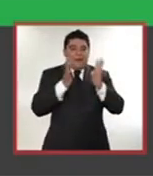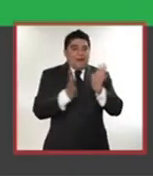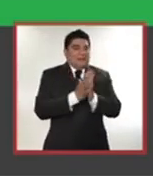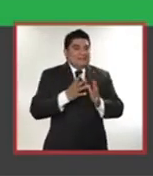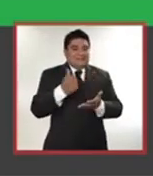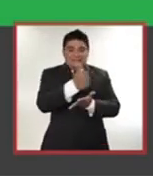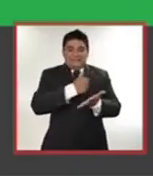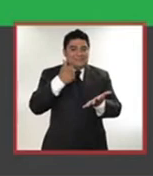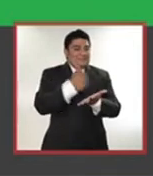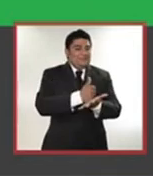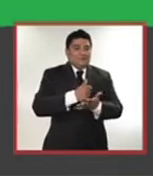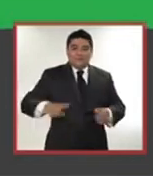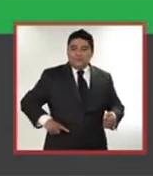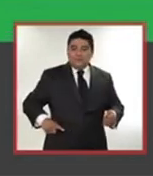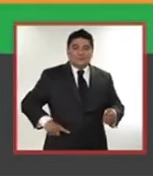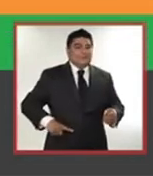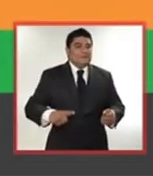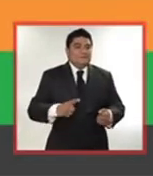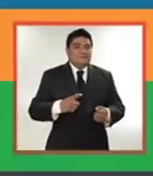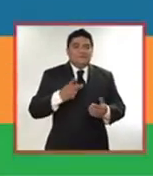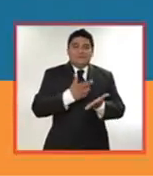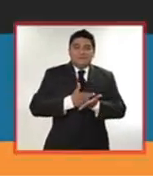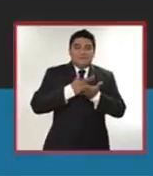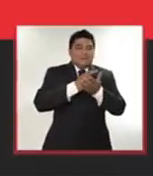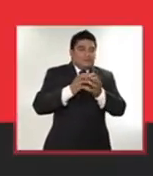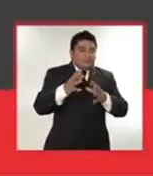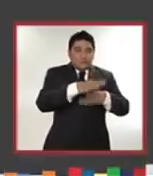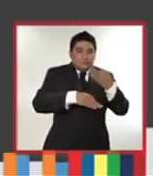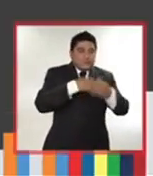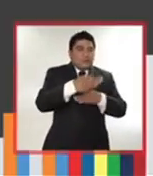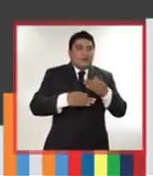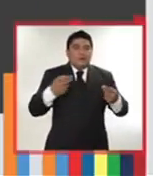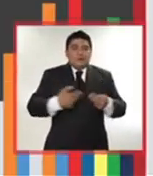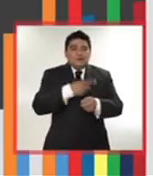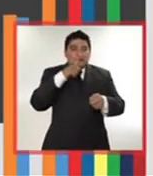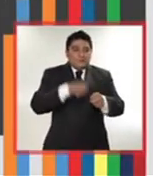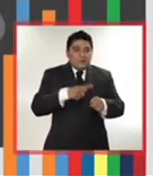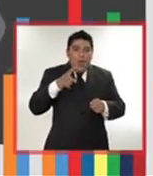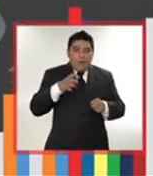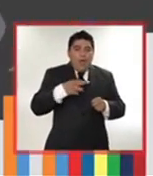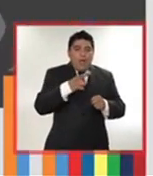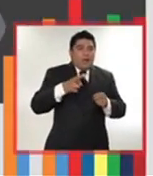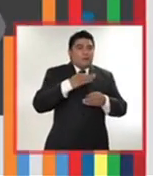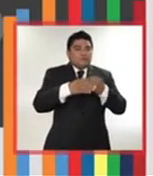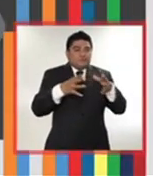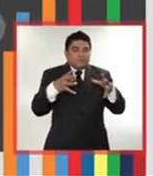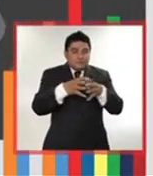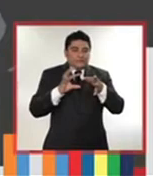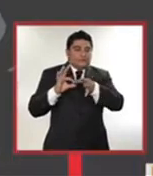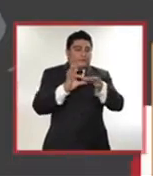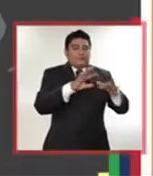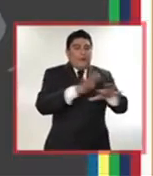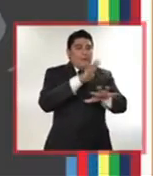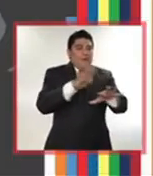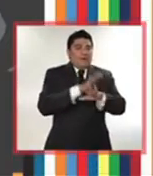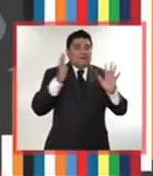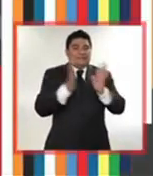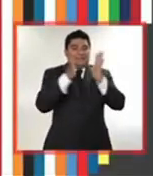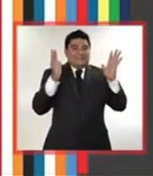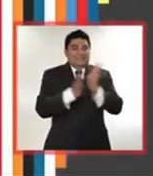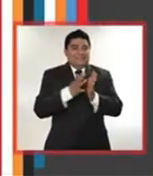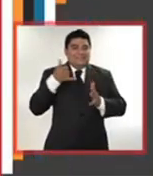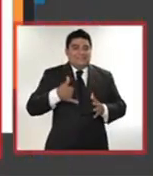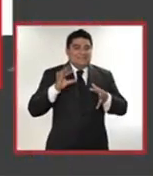participación ciudadana y gobernanza de recursos naturales. Esta alianza es una evolución hacia una dinámica de participación